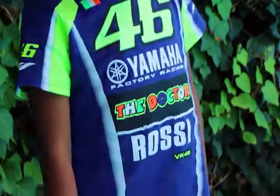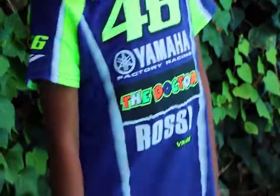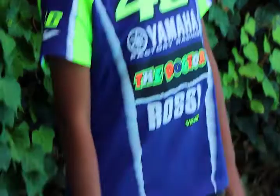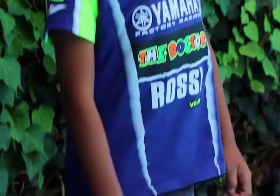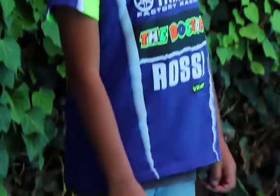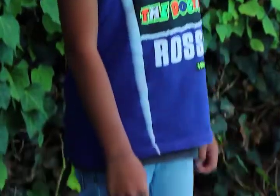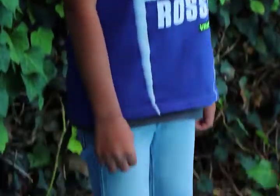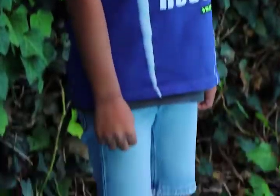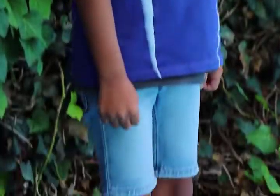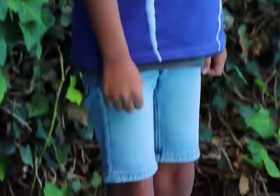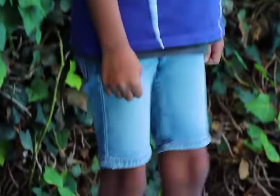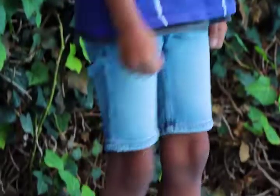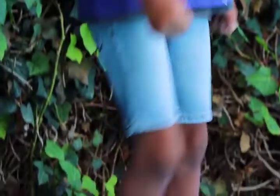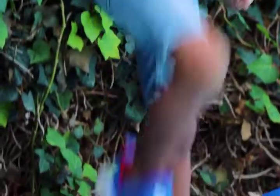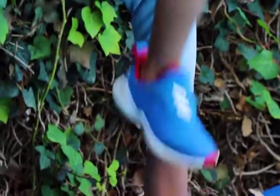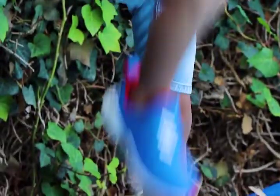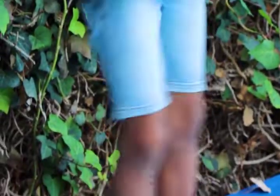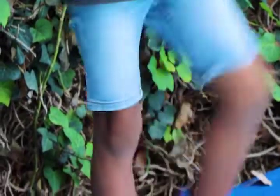y empezamos.